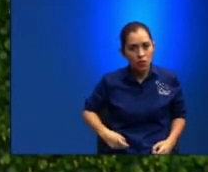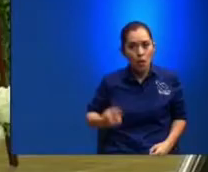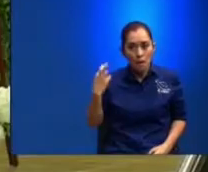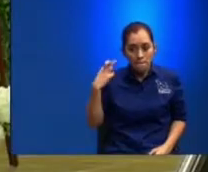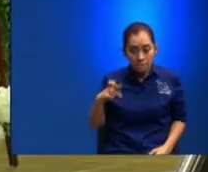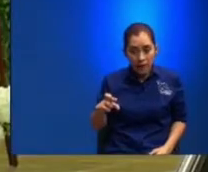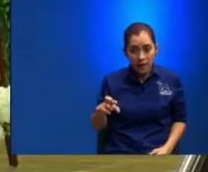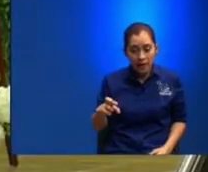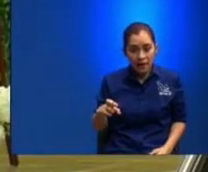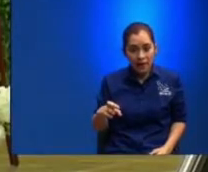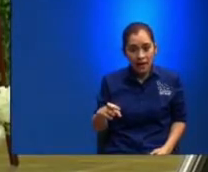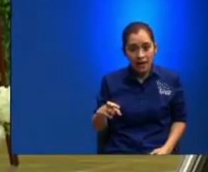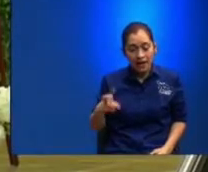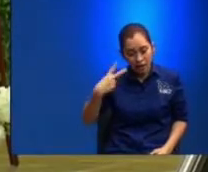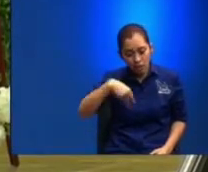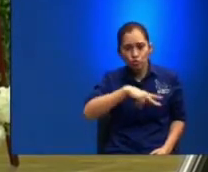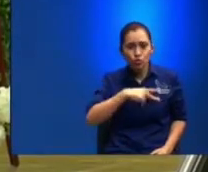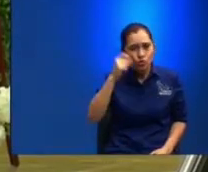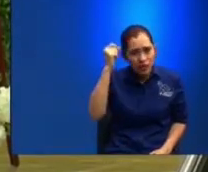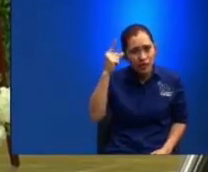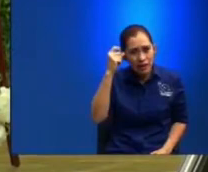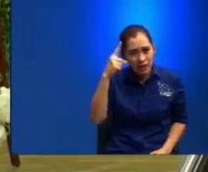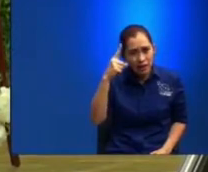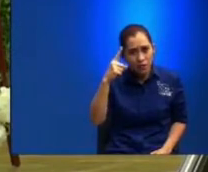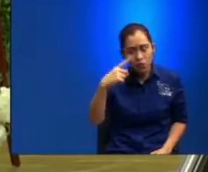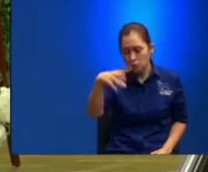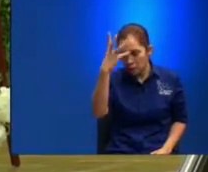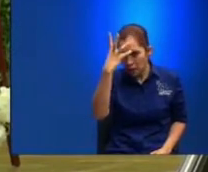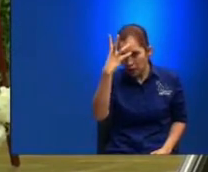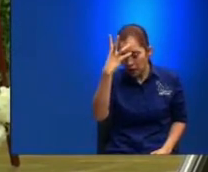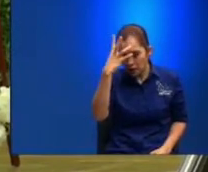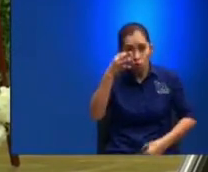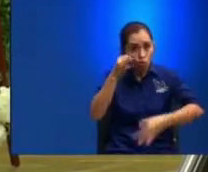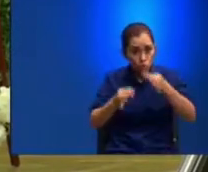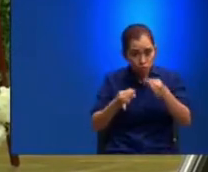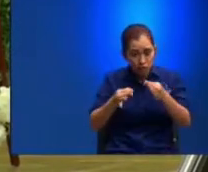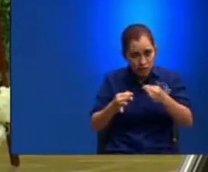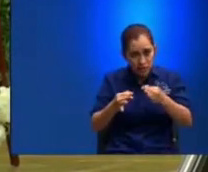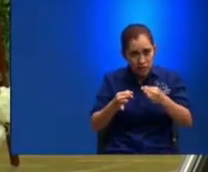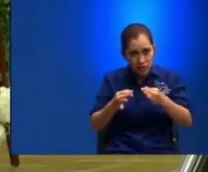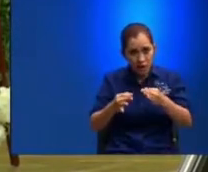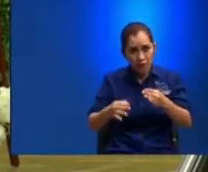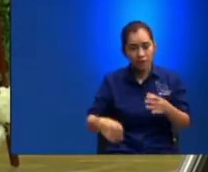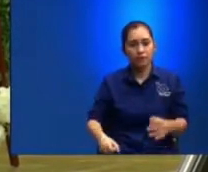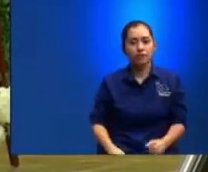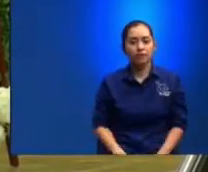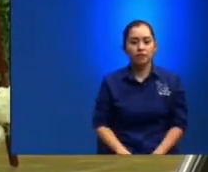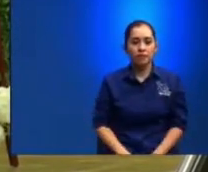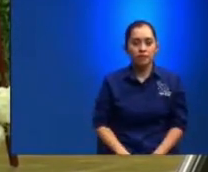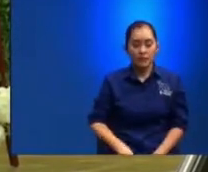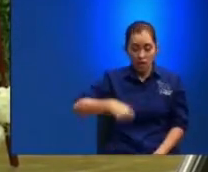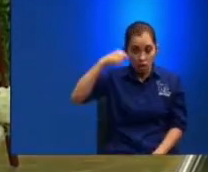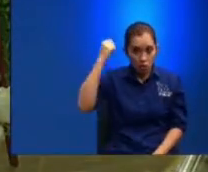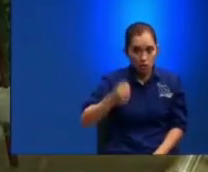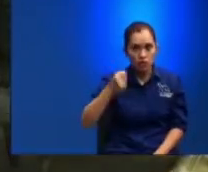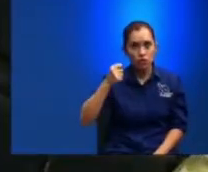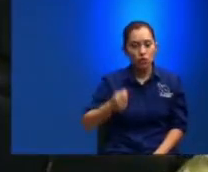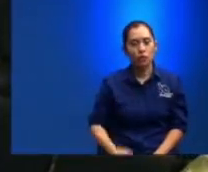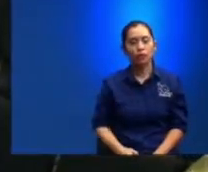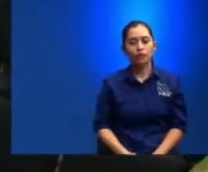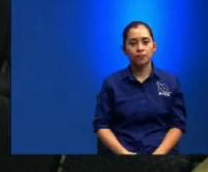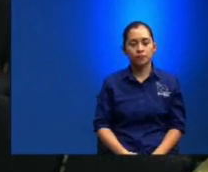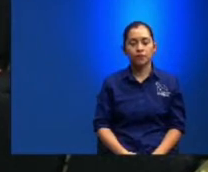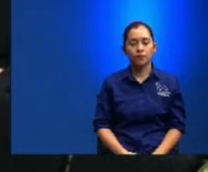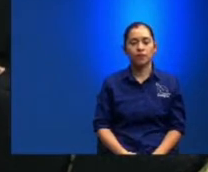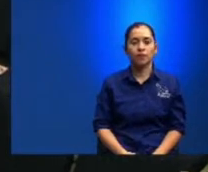de pecado de justicia y de juicio bueno entonces resulta que hay un misterio dentro